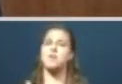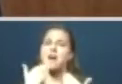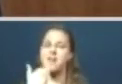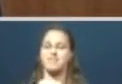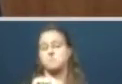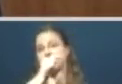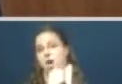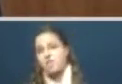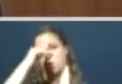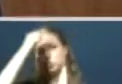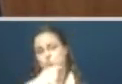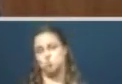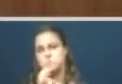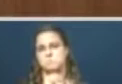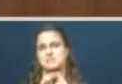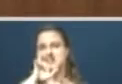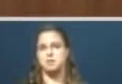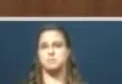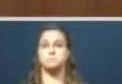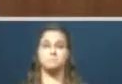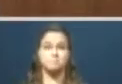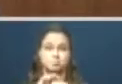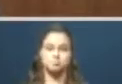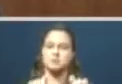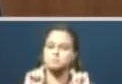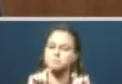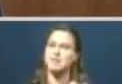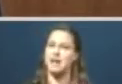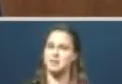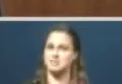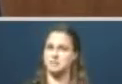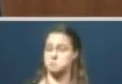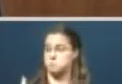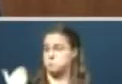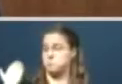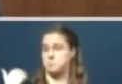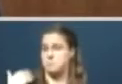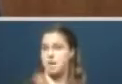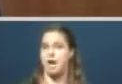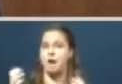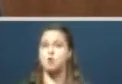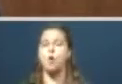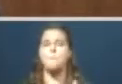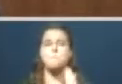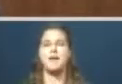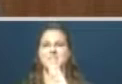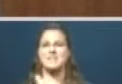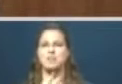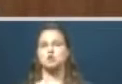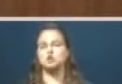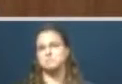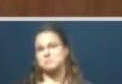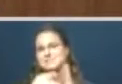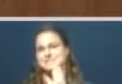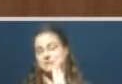castilla y león' en relación con la enseñanza del español tras la población tras la aprobación del nuevo plan y la creación del sistema consorcial